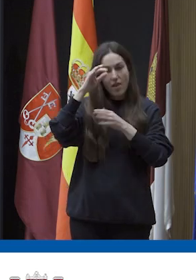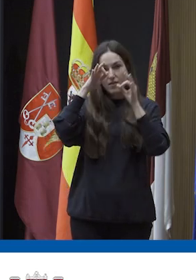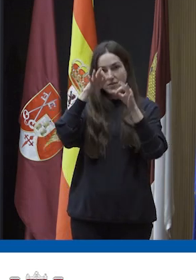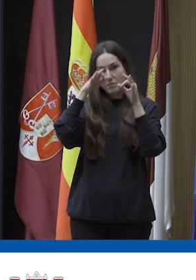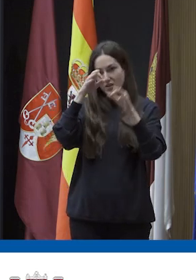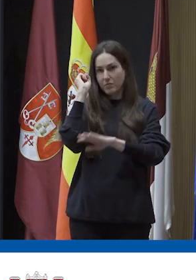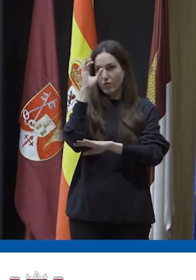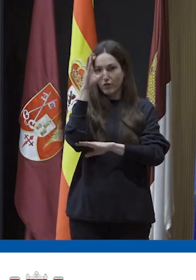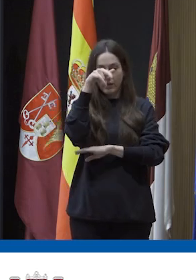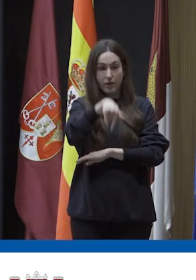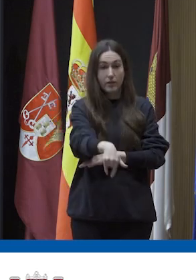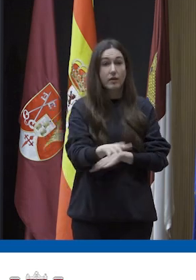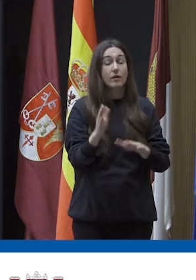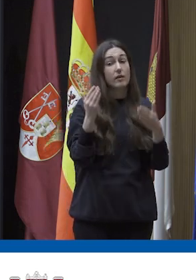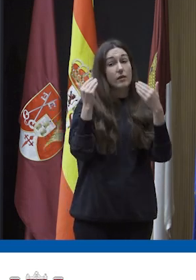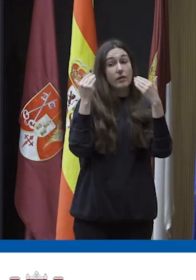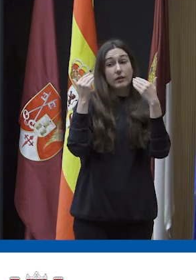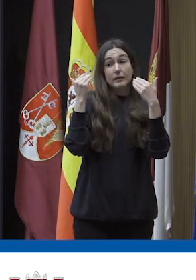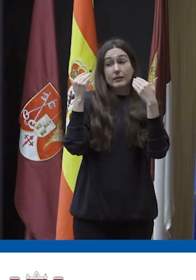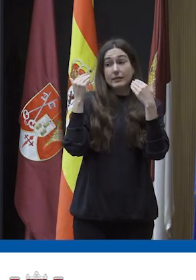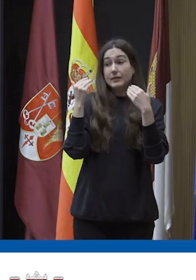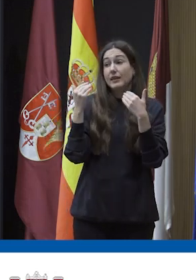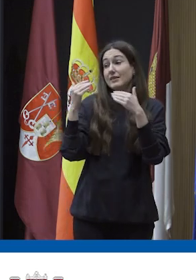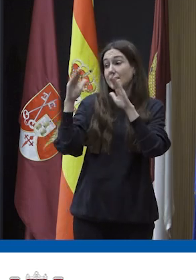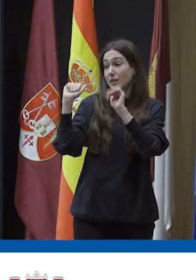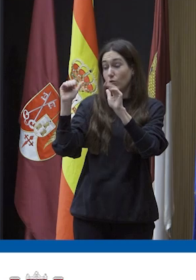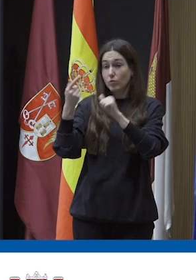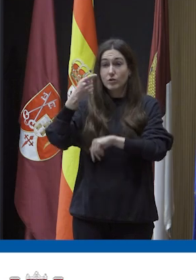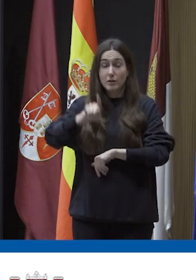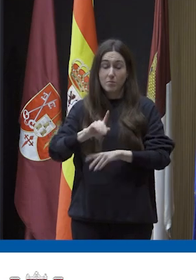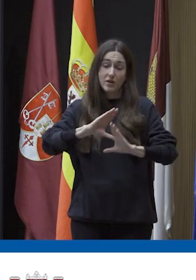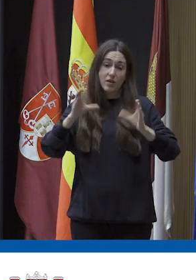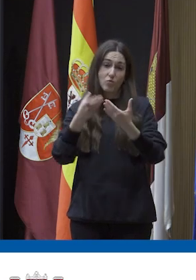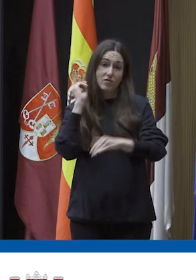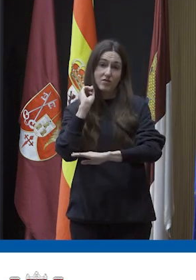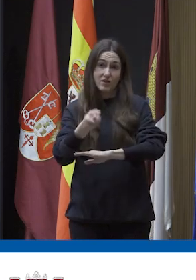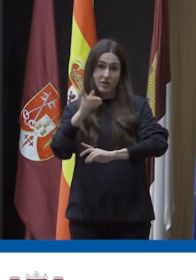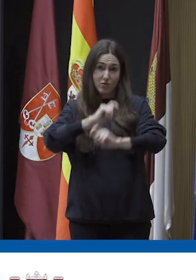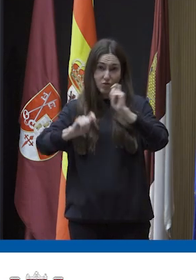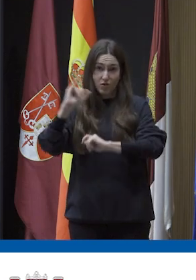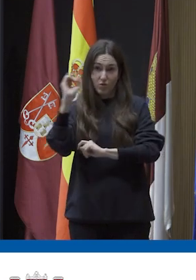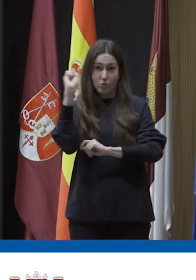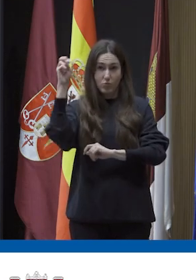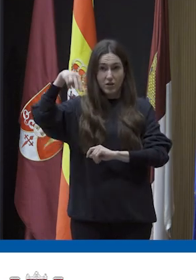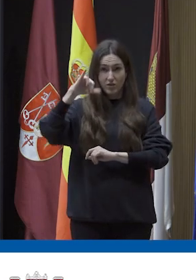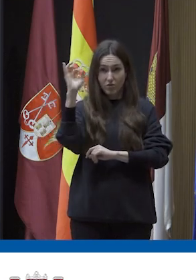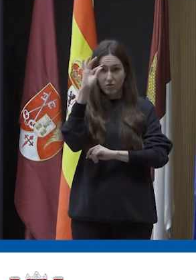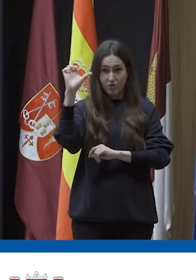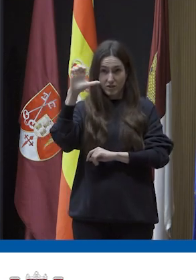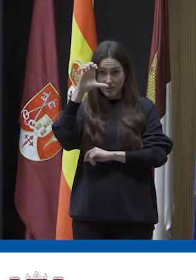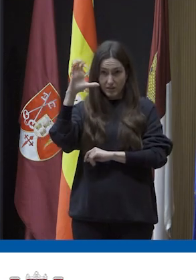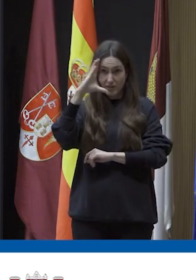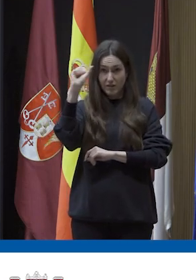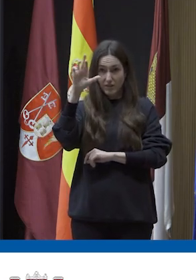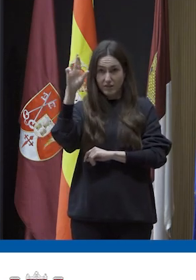conferencias. Saludamos también, como no, a la Junta Directiva de la Asociación, con Juan José Caravaca, con su